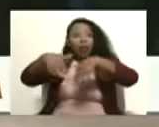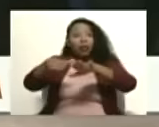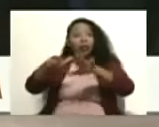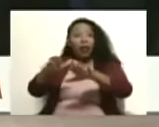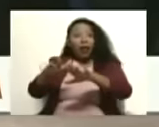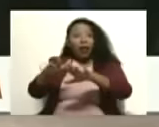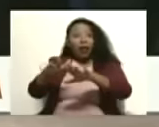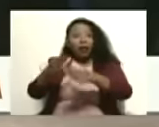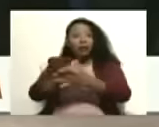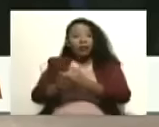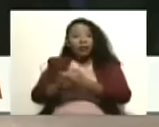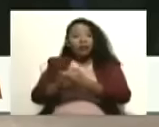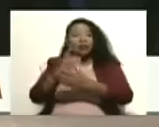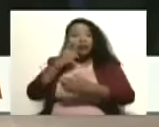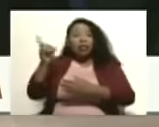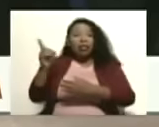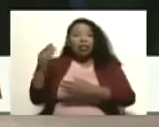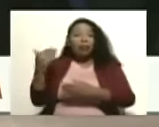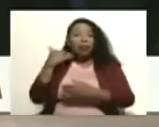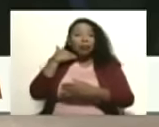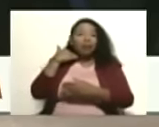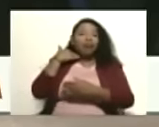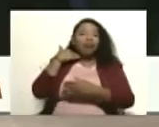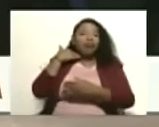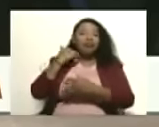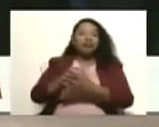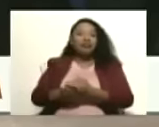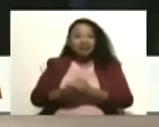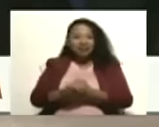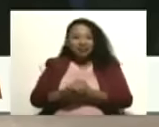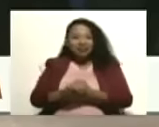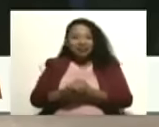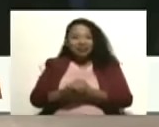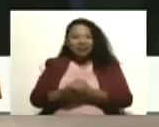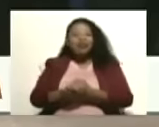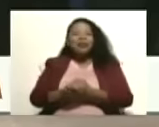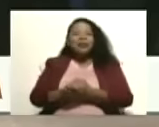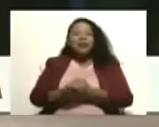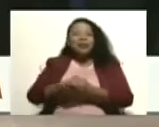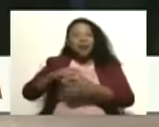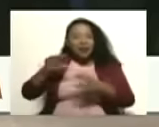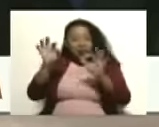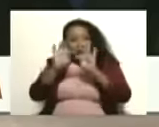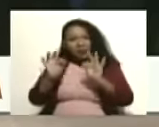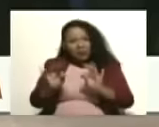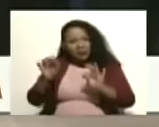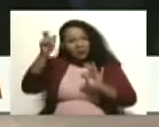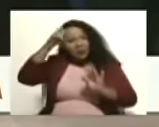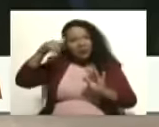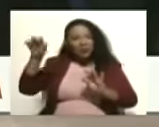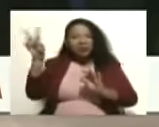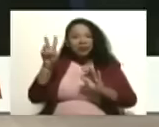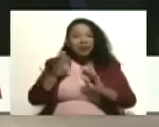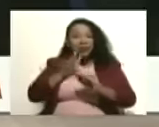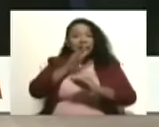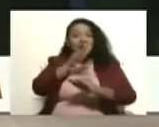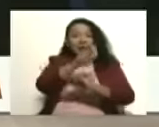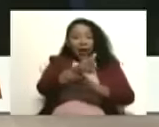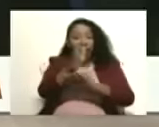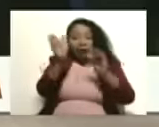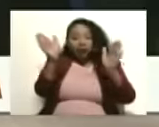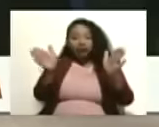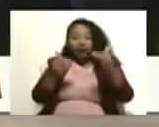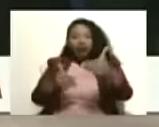Expresamos nuestra convicción de que el 3 de diciembre, de manera desbordante, todo el pueblo de Venezuela acudirá a las urnas